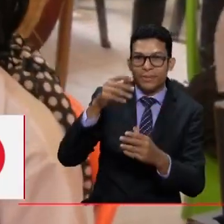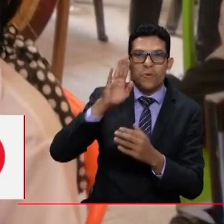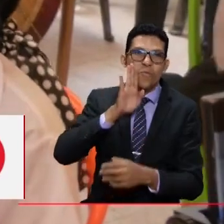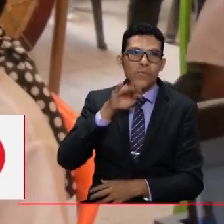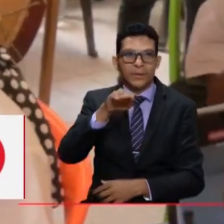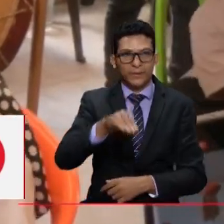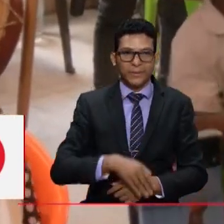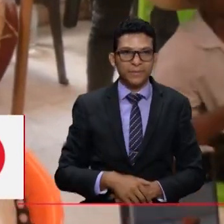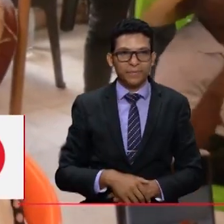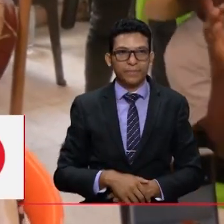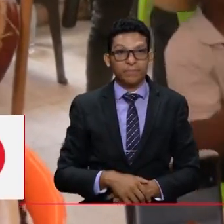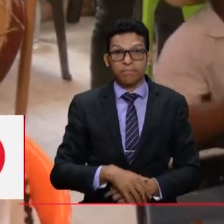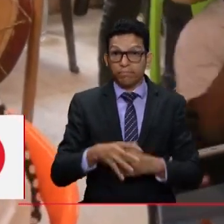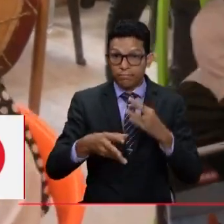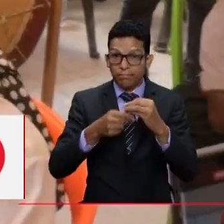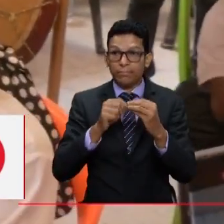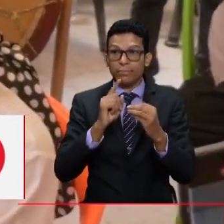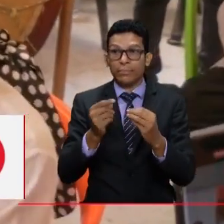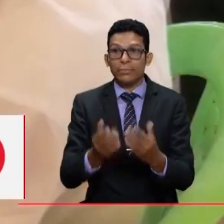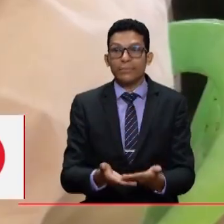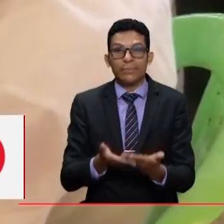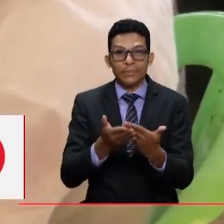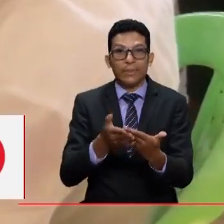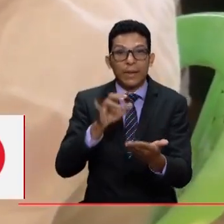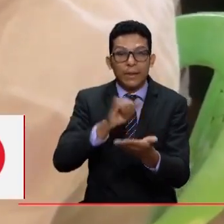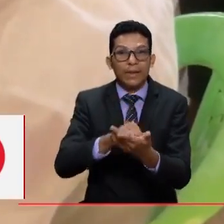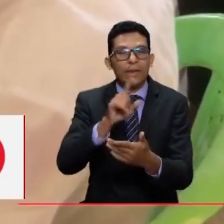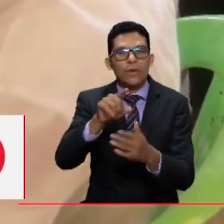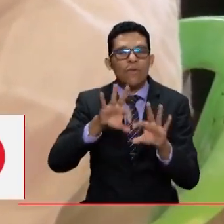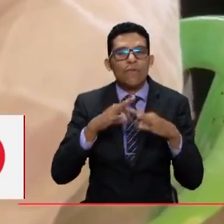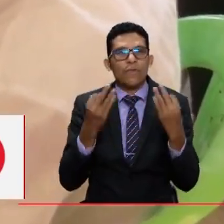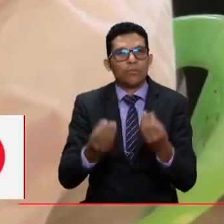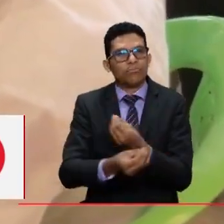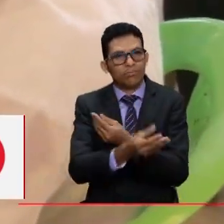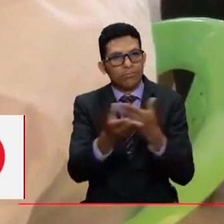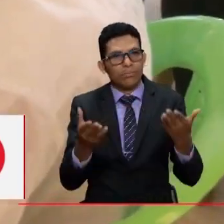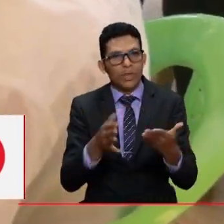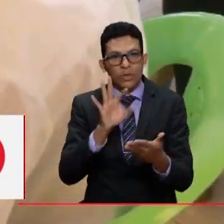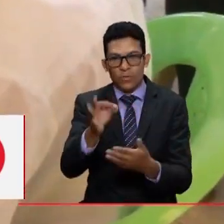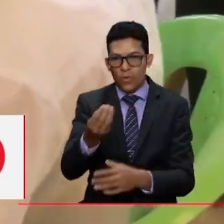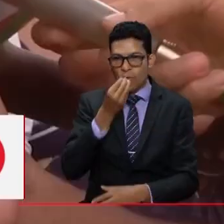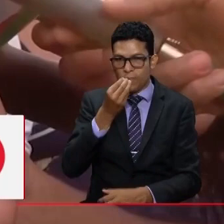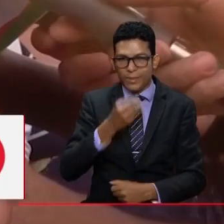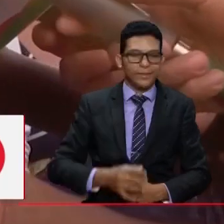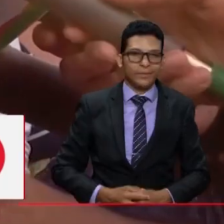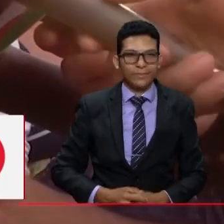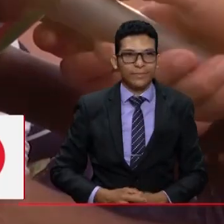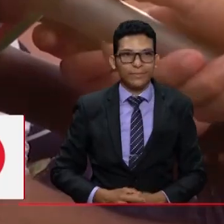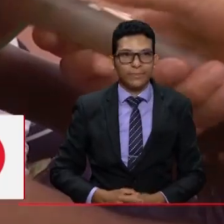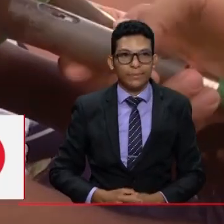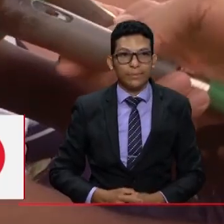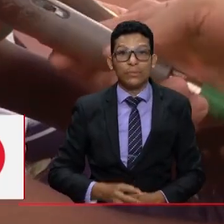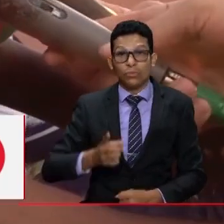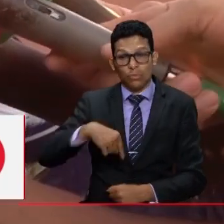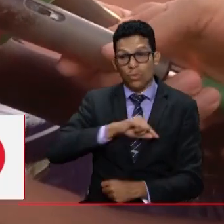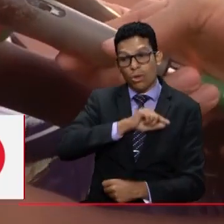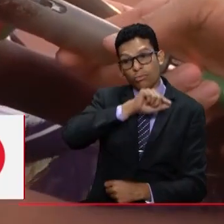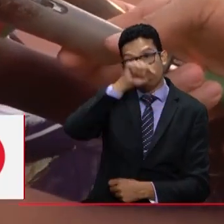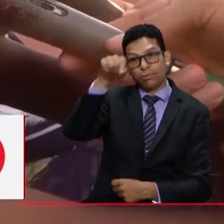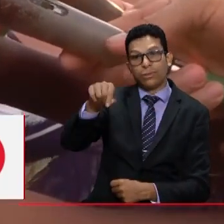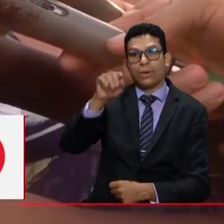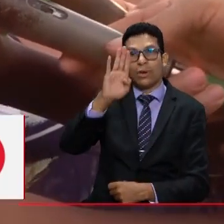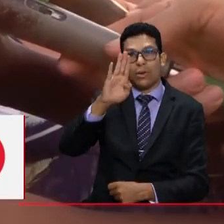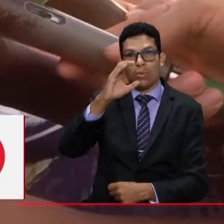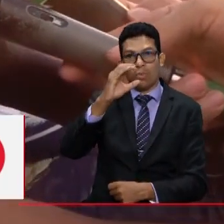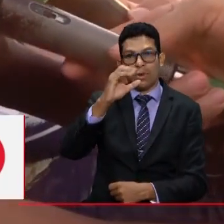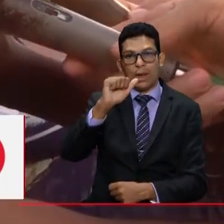A eso se suma la entrega de un comedor comunitario para las familias más vulnerables de Piangüita. Estuvimos en La Bocana, en un